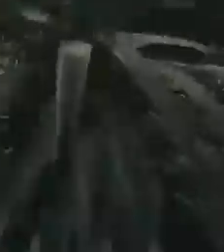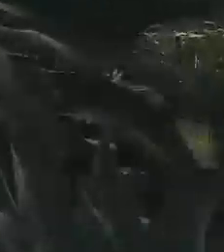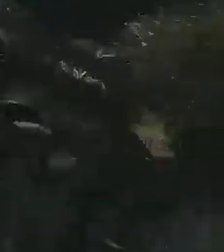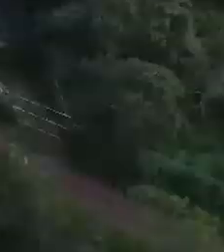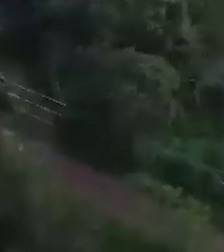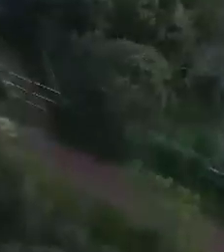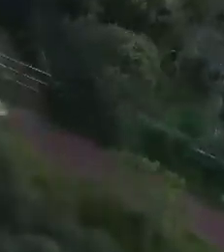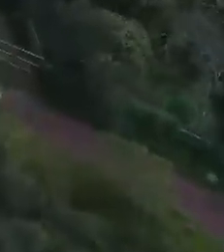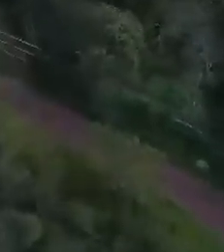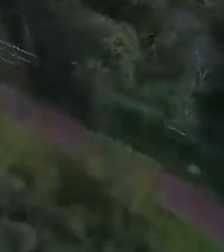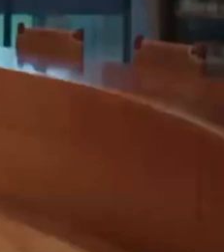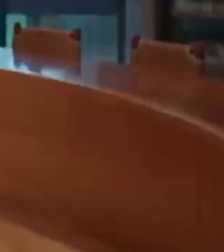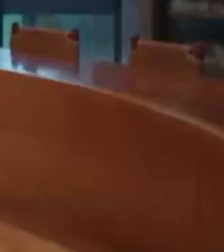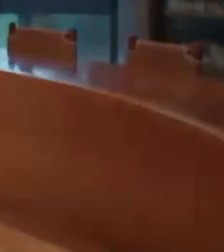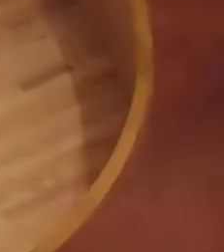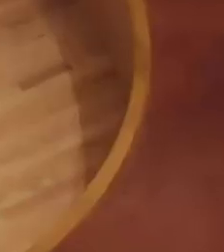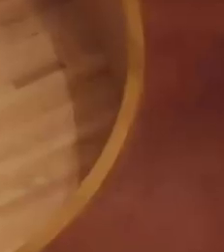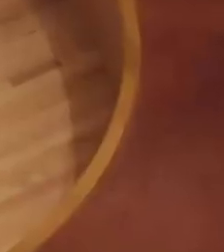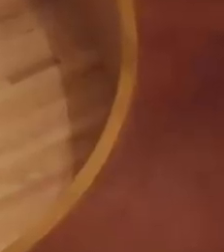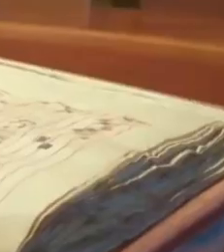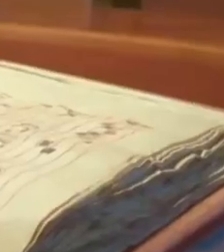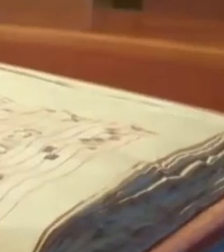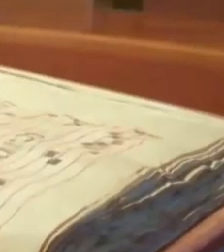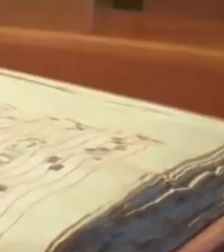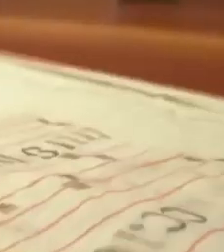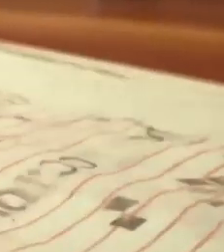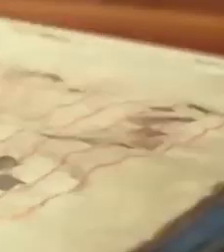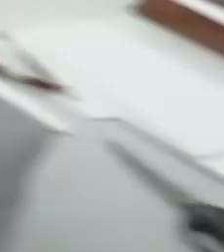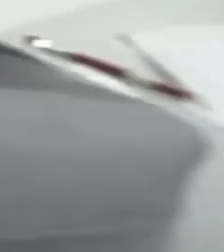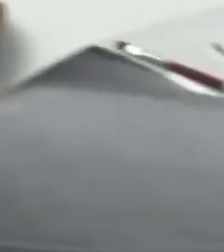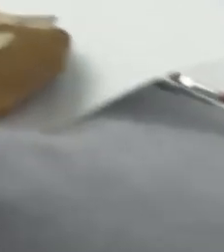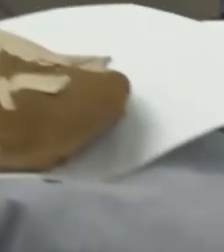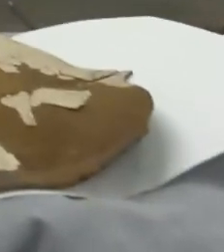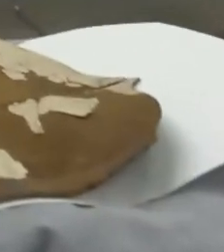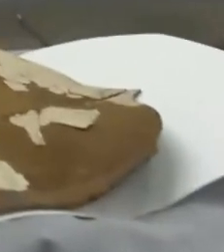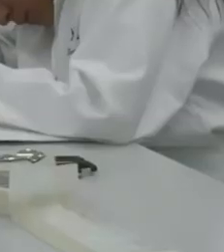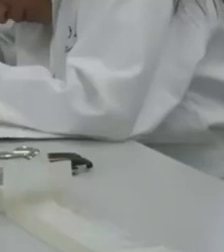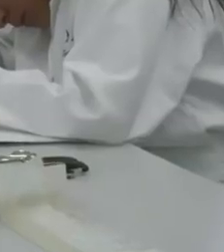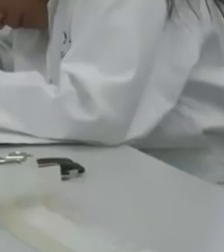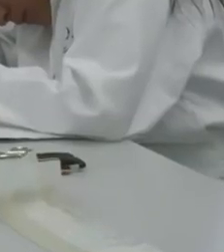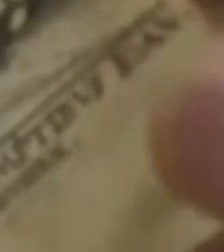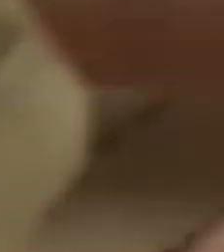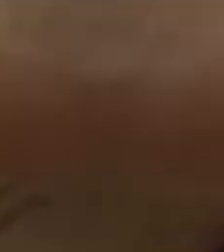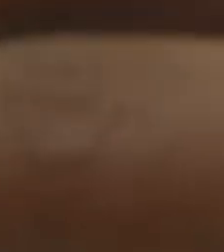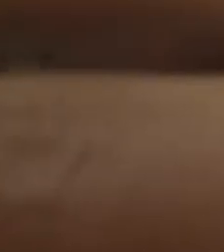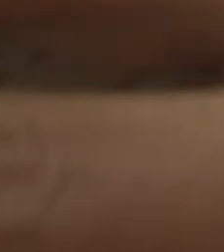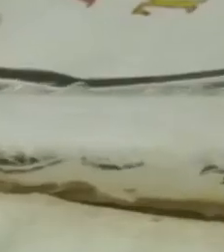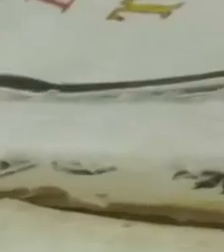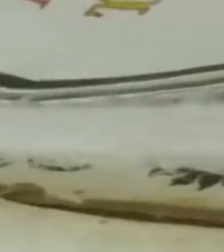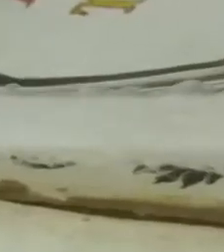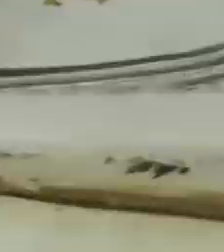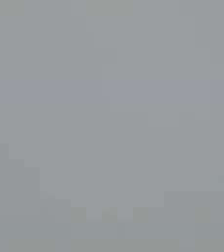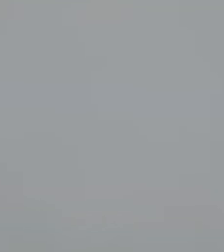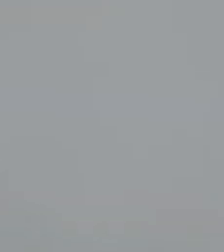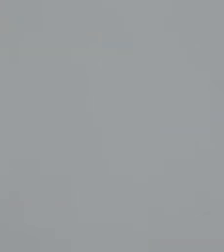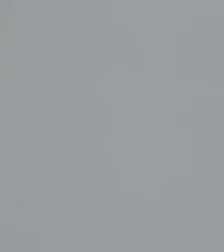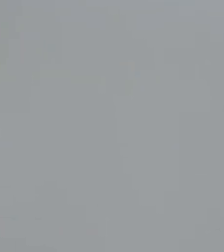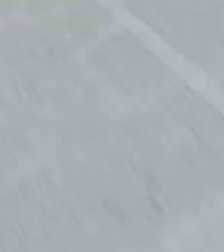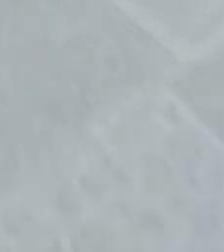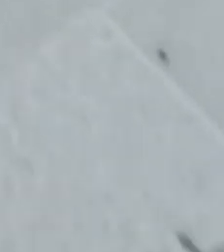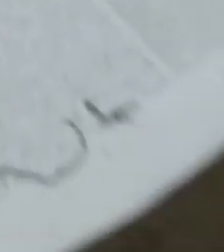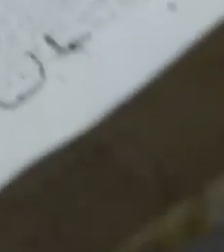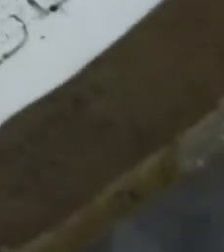resguardamos e investigamos plantas y en nuestras bibliotecas custodiamos y organizamos la memoria bibliográfica y